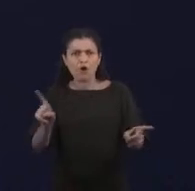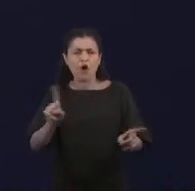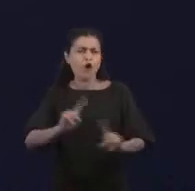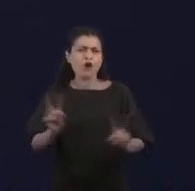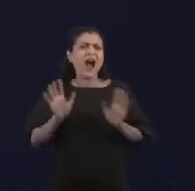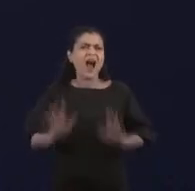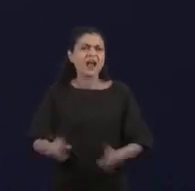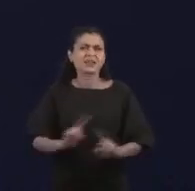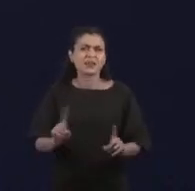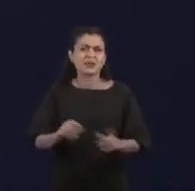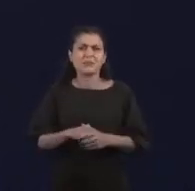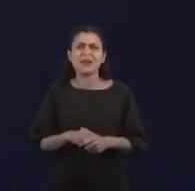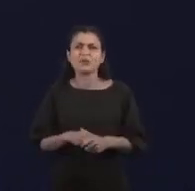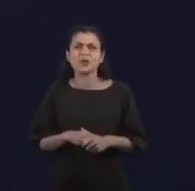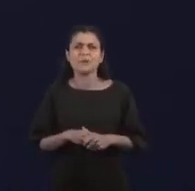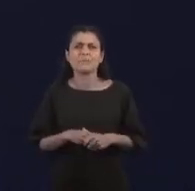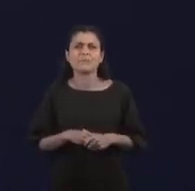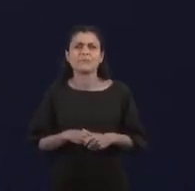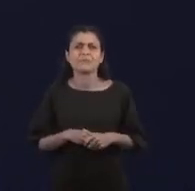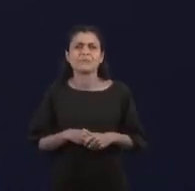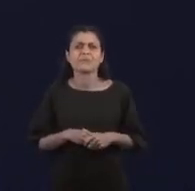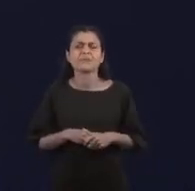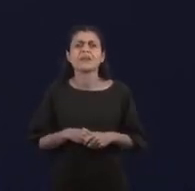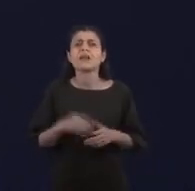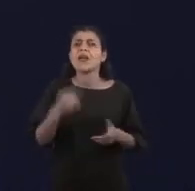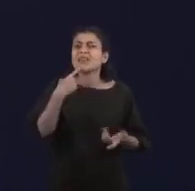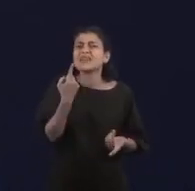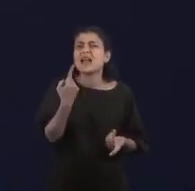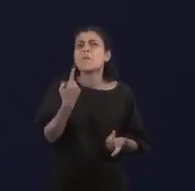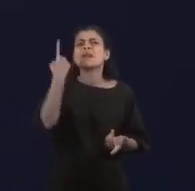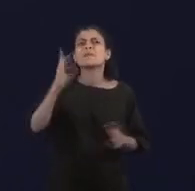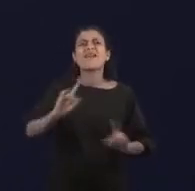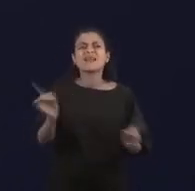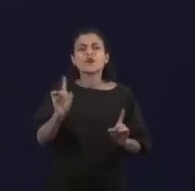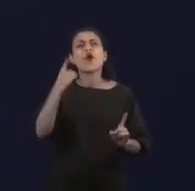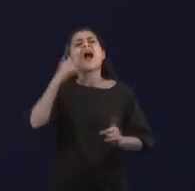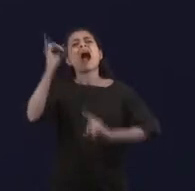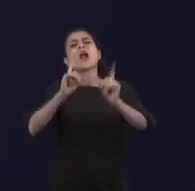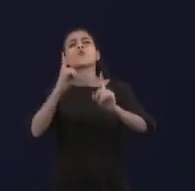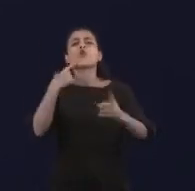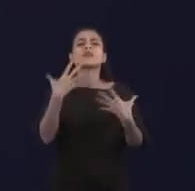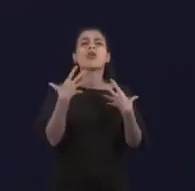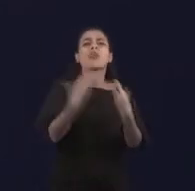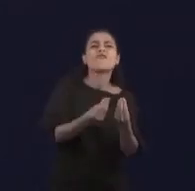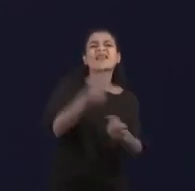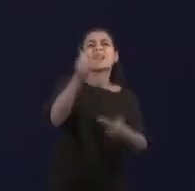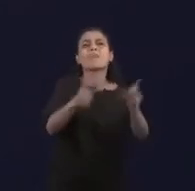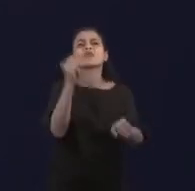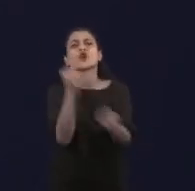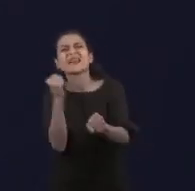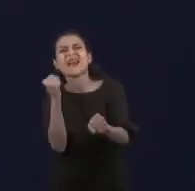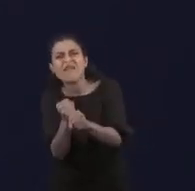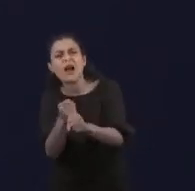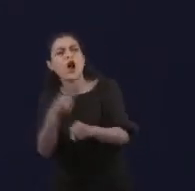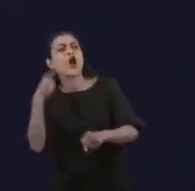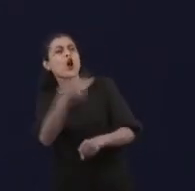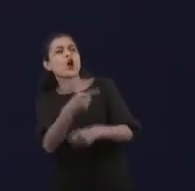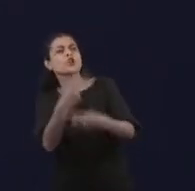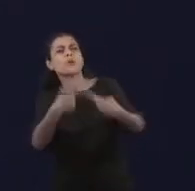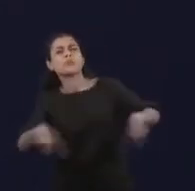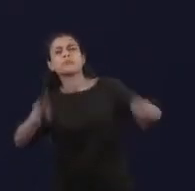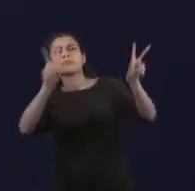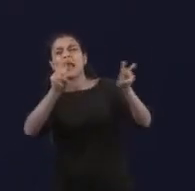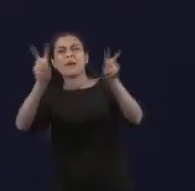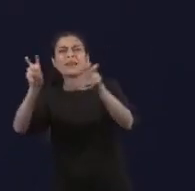No es la primera vez que, por supuesto, como decía recién, aquellos que dicen defender a los trabajadores y estar en contra del odio y no sé